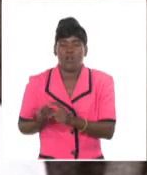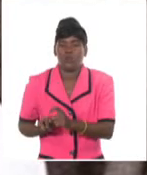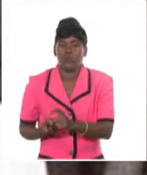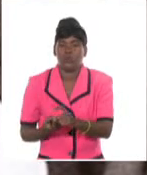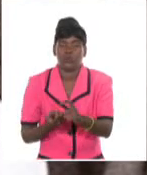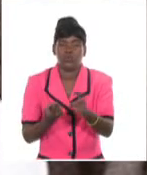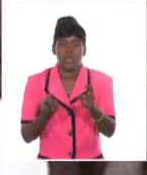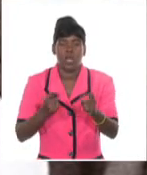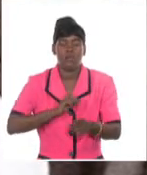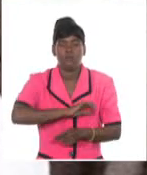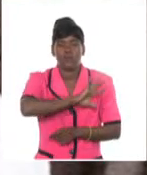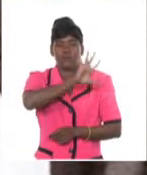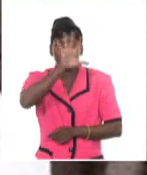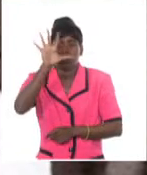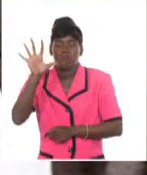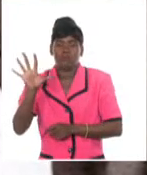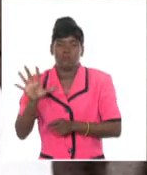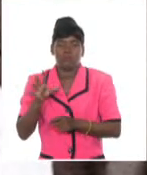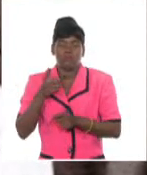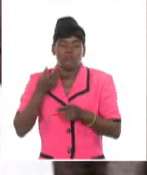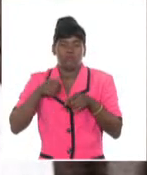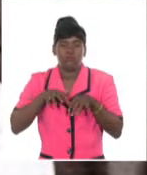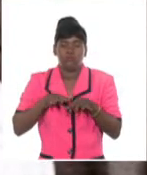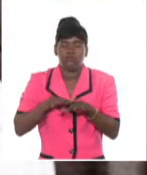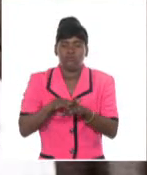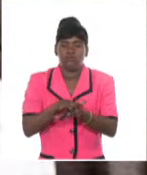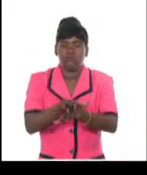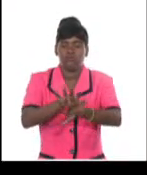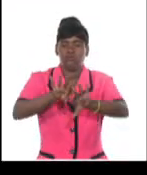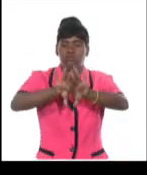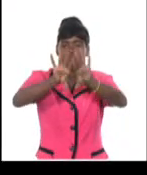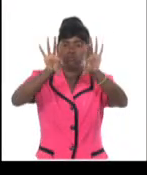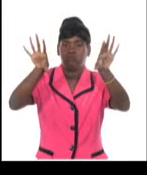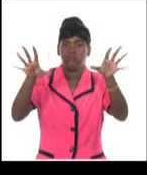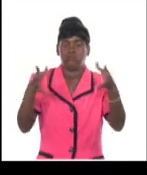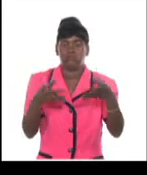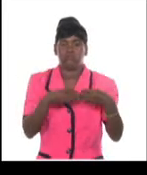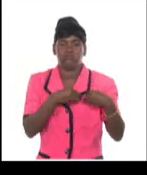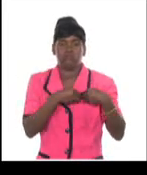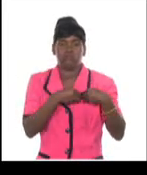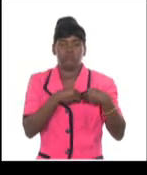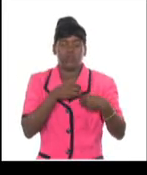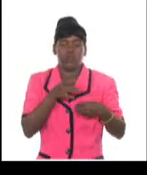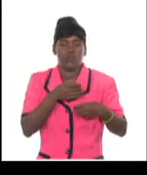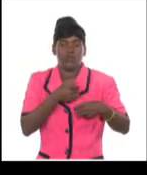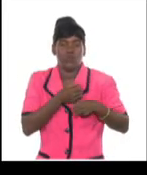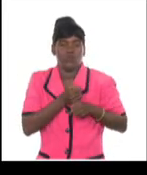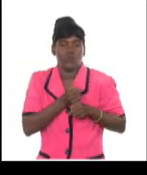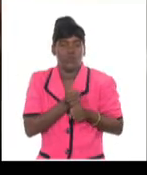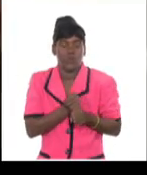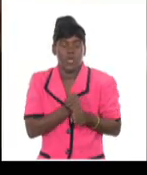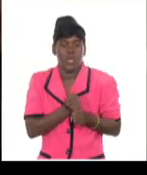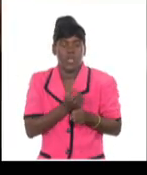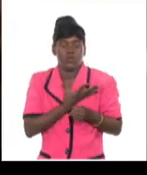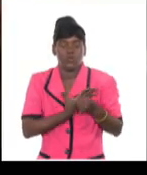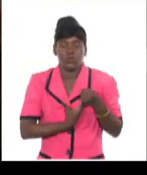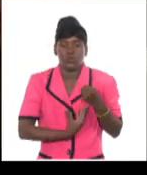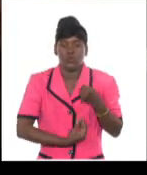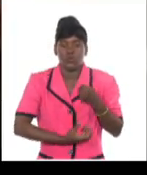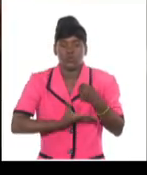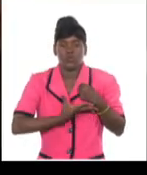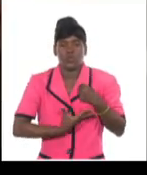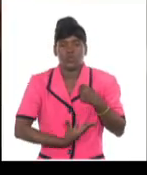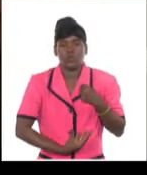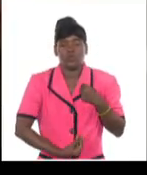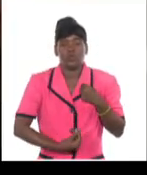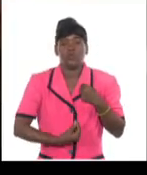camino y ser escala. Amor es este amar lo que nos duele, lo que nos sangra por dentro.